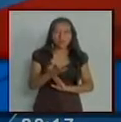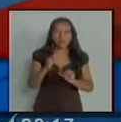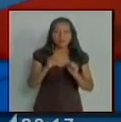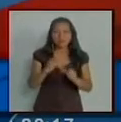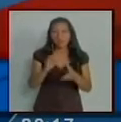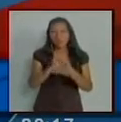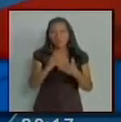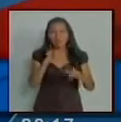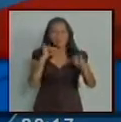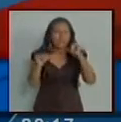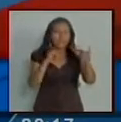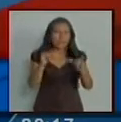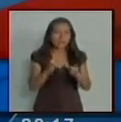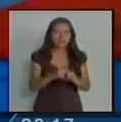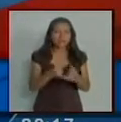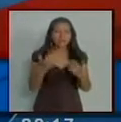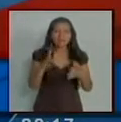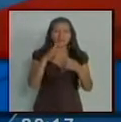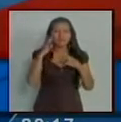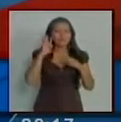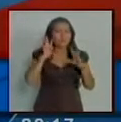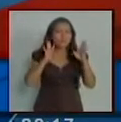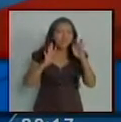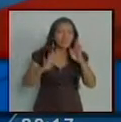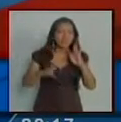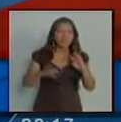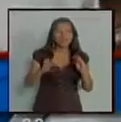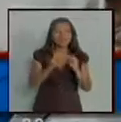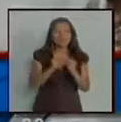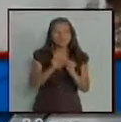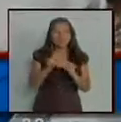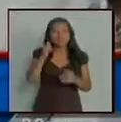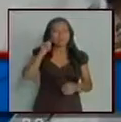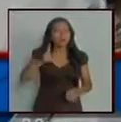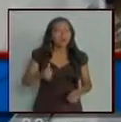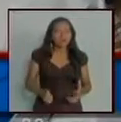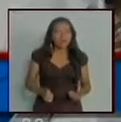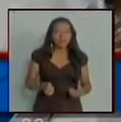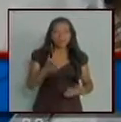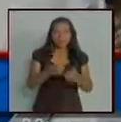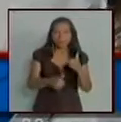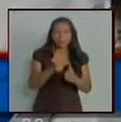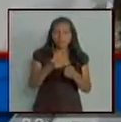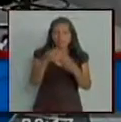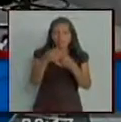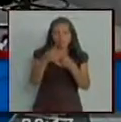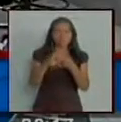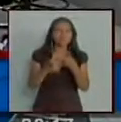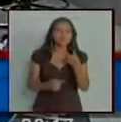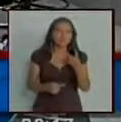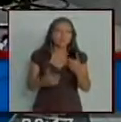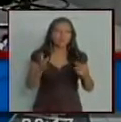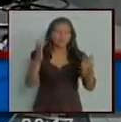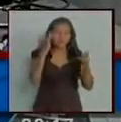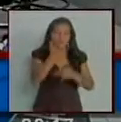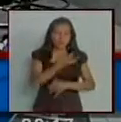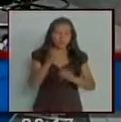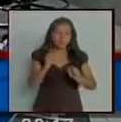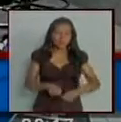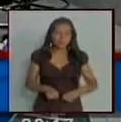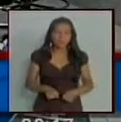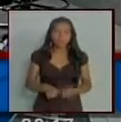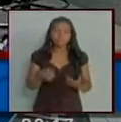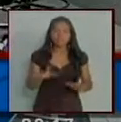de oídos, otitis, ¿no? Mal curadas, supuraciones en los oídos, o sea, nos van a dar pérdidas auditivas. Nos habíamos quedado en los